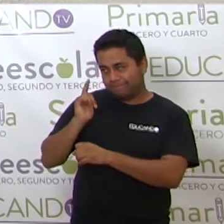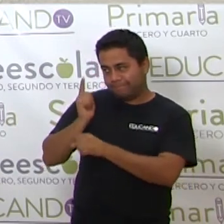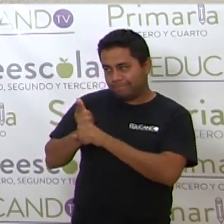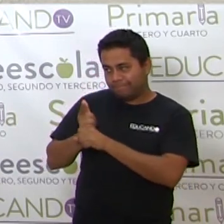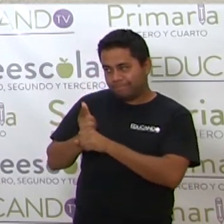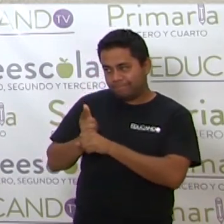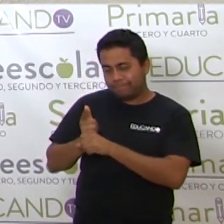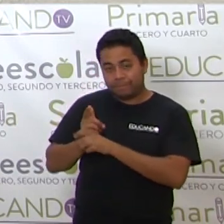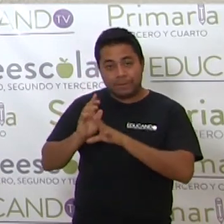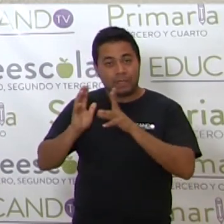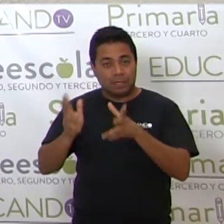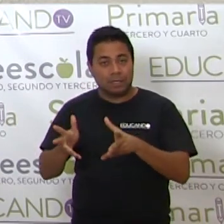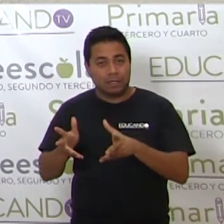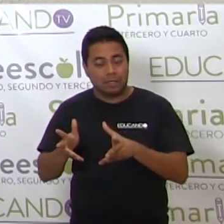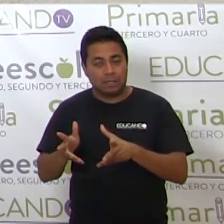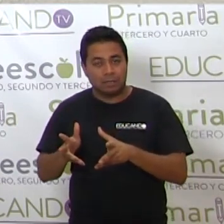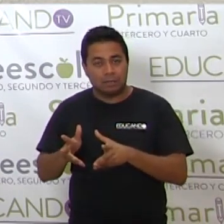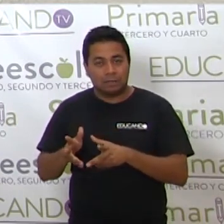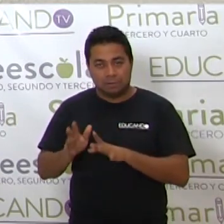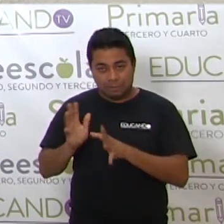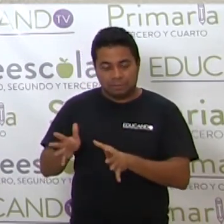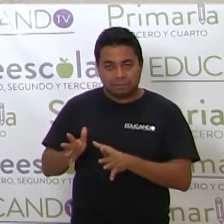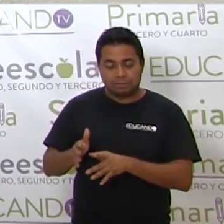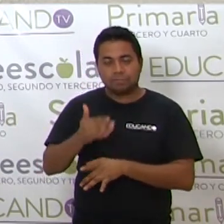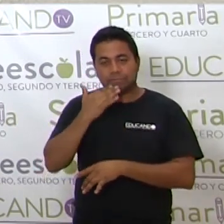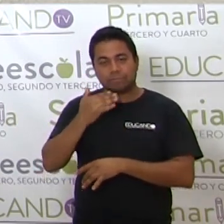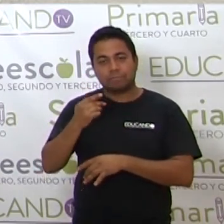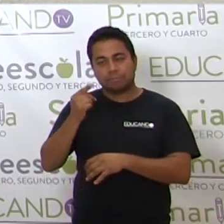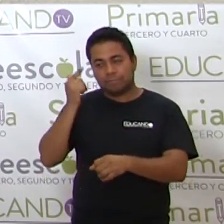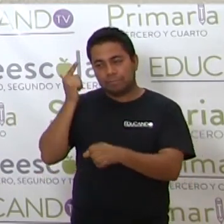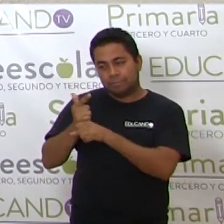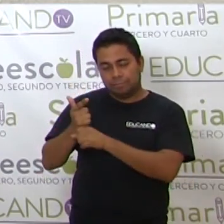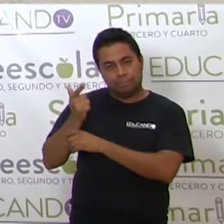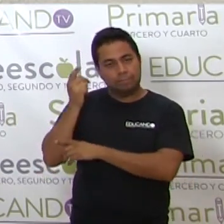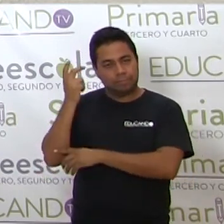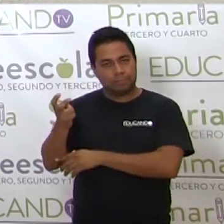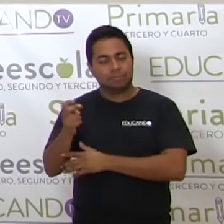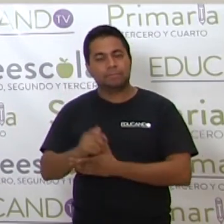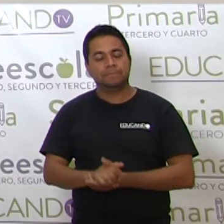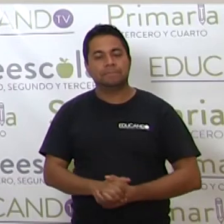ya lo encontraron yo ya encontré esta